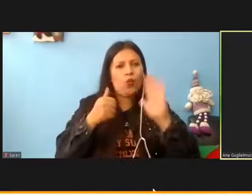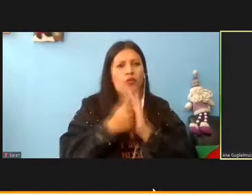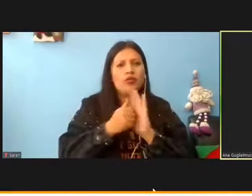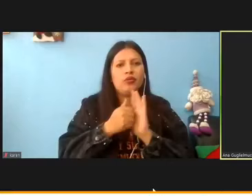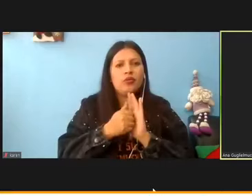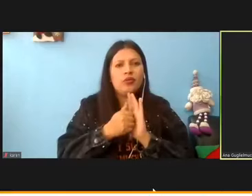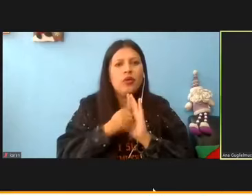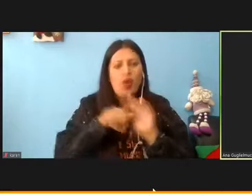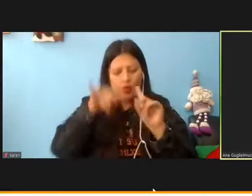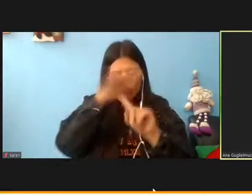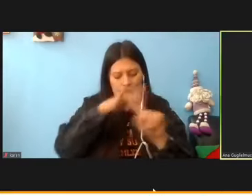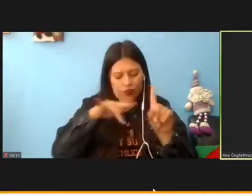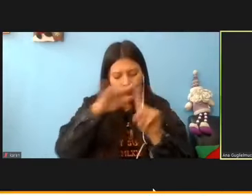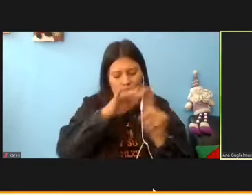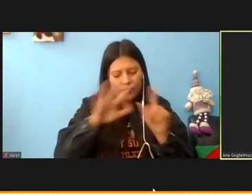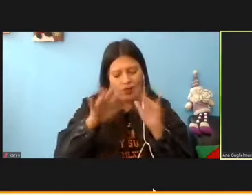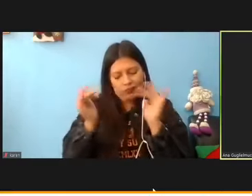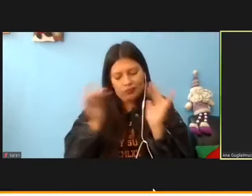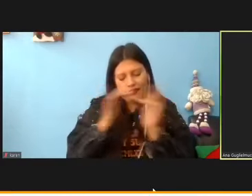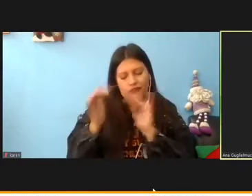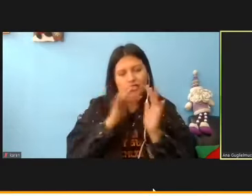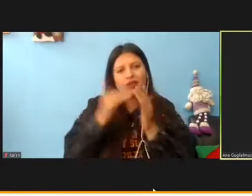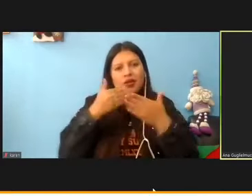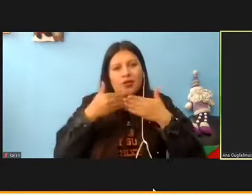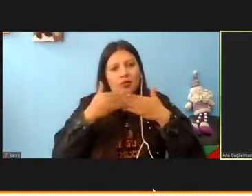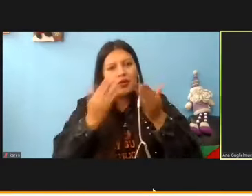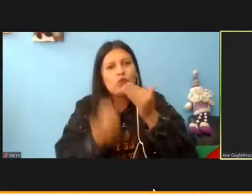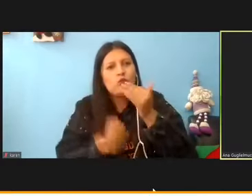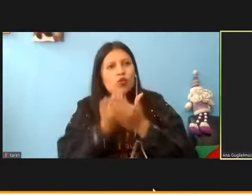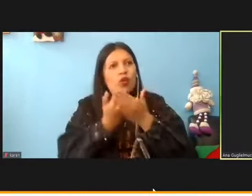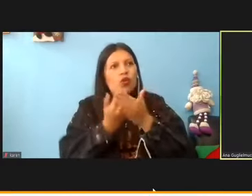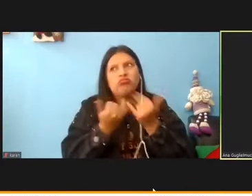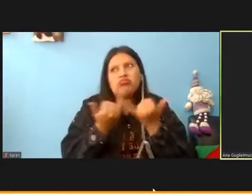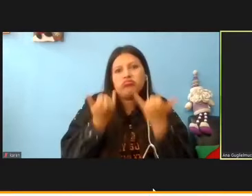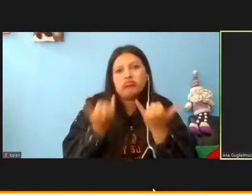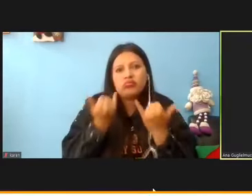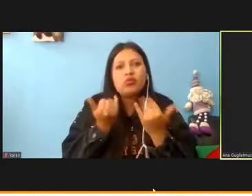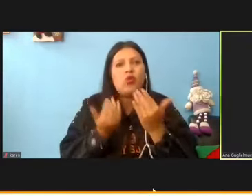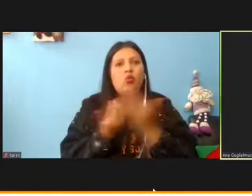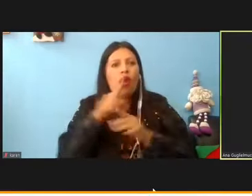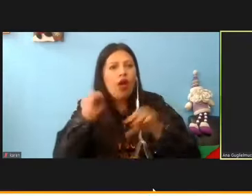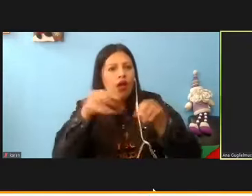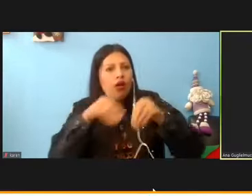en contextos de conflicto, donde hay actores armados presentes en